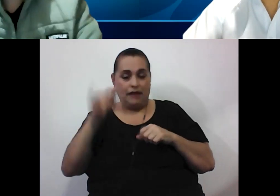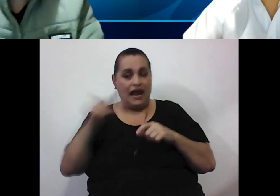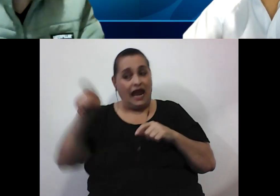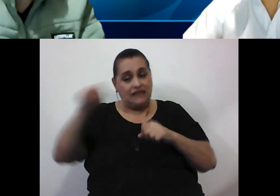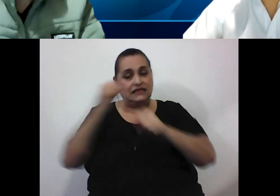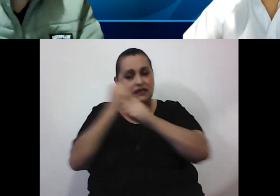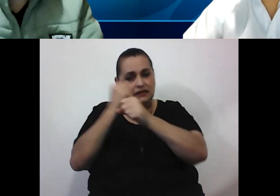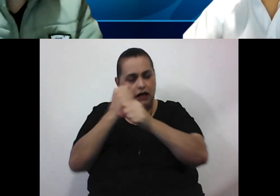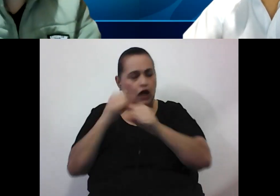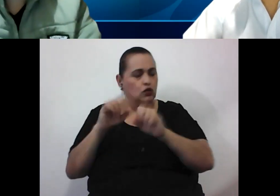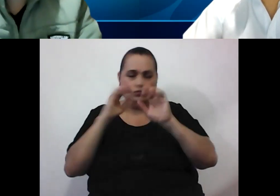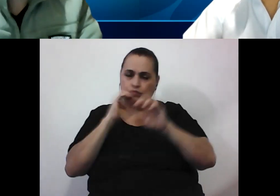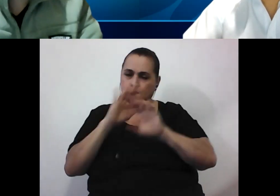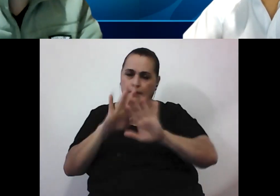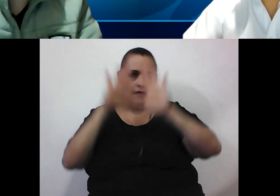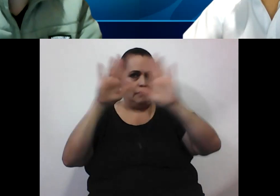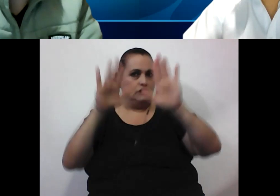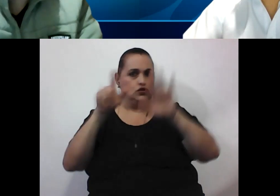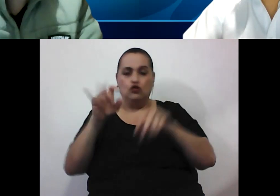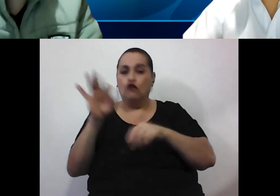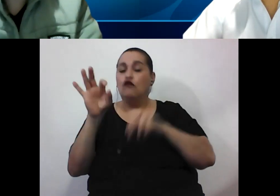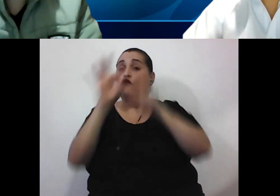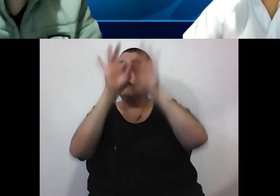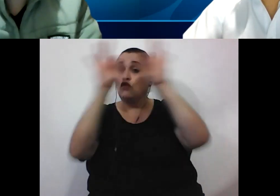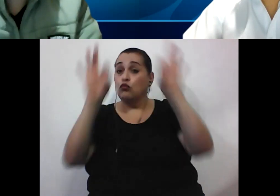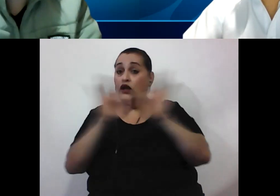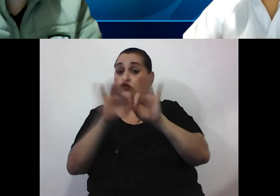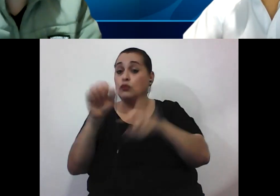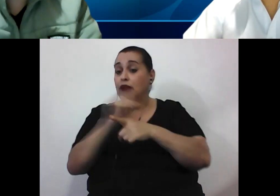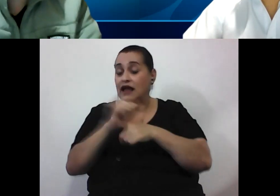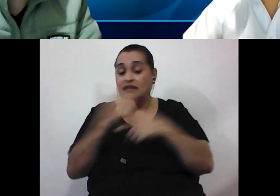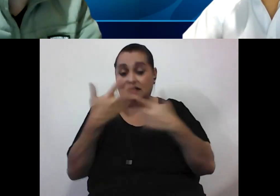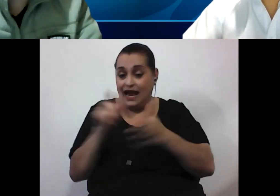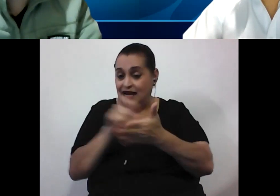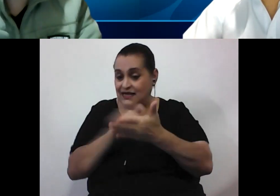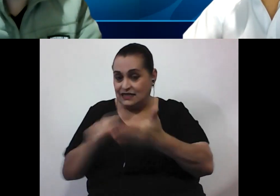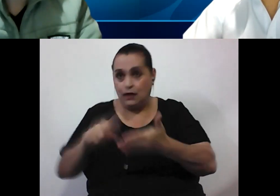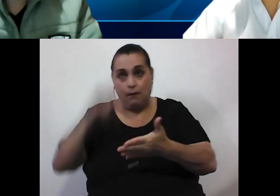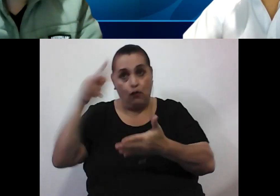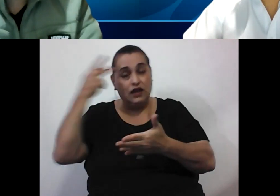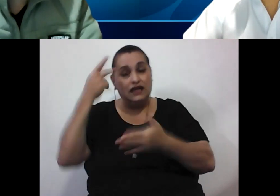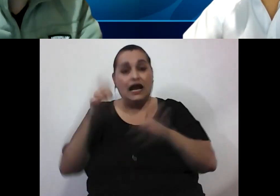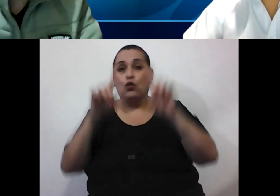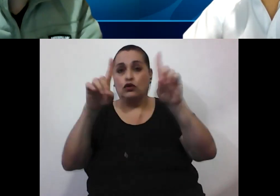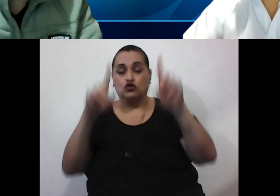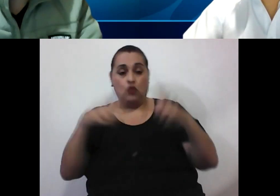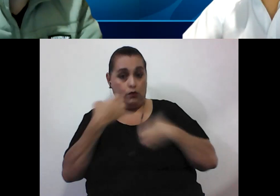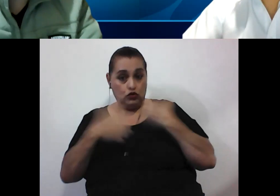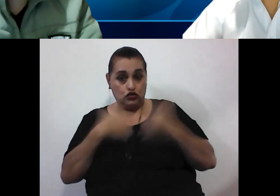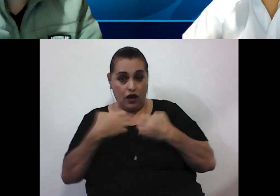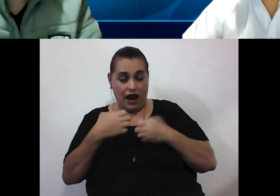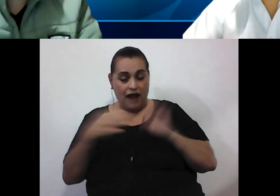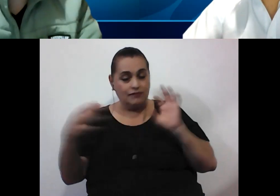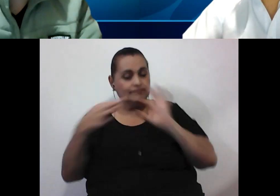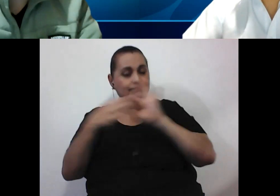trabajo maravilloso ahí en la formulación de esta política que ya está escrita, la política sobre educación emocional, porque es congruente con la